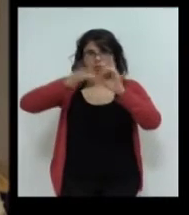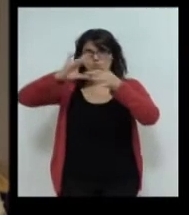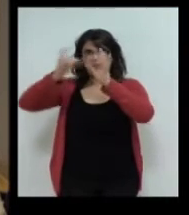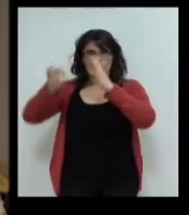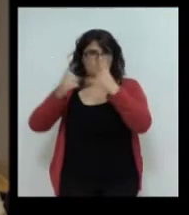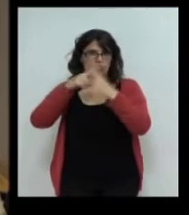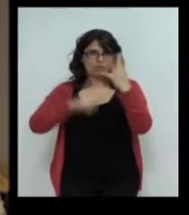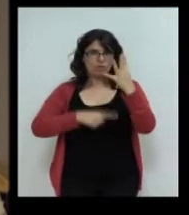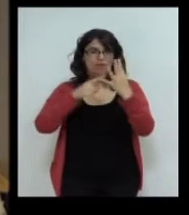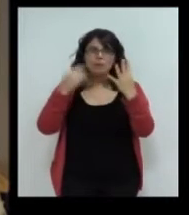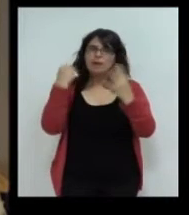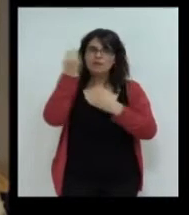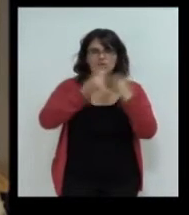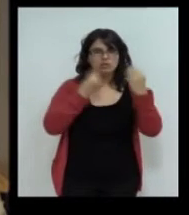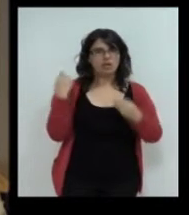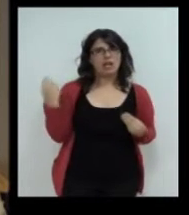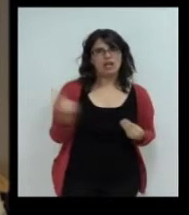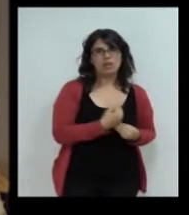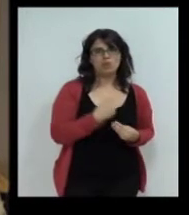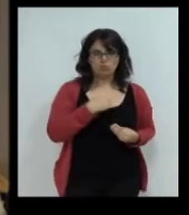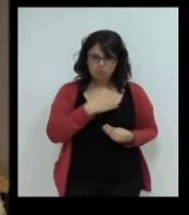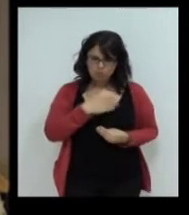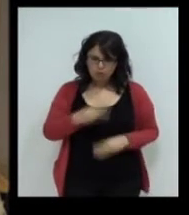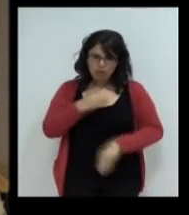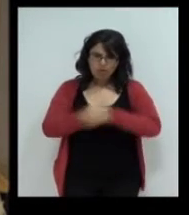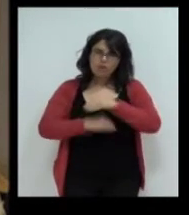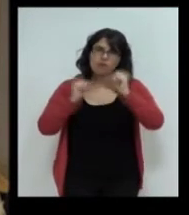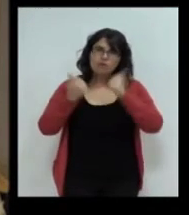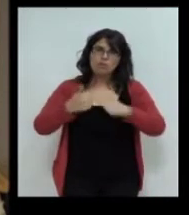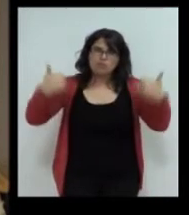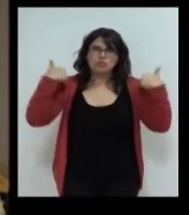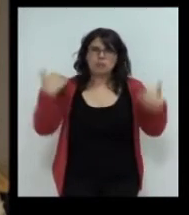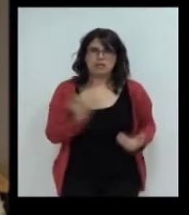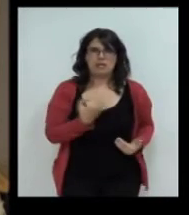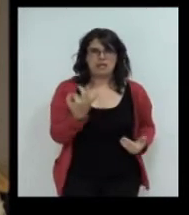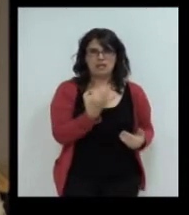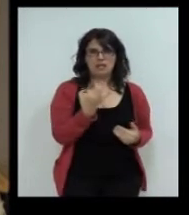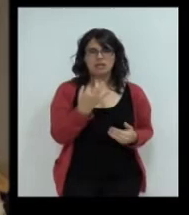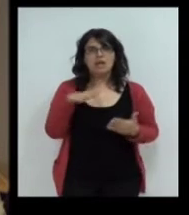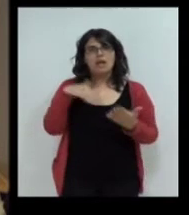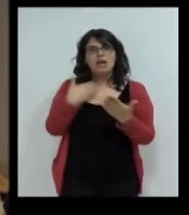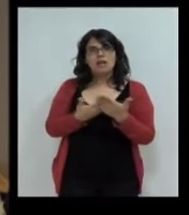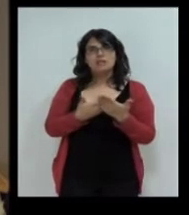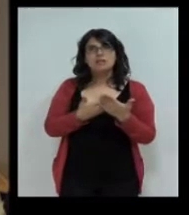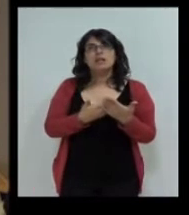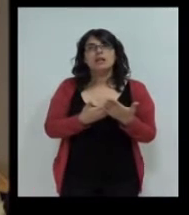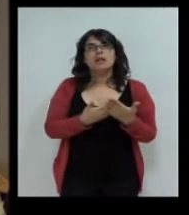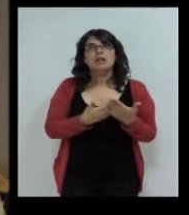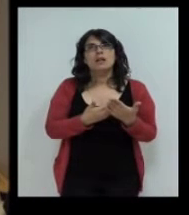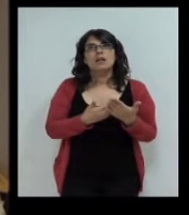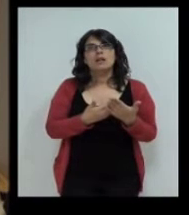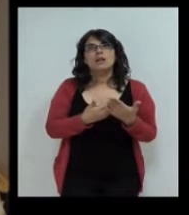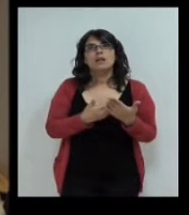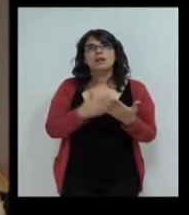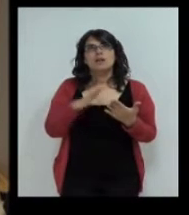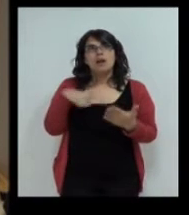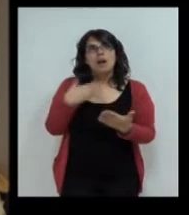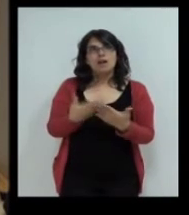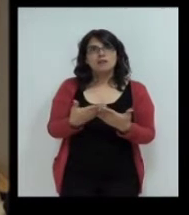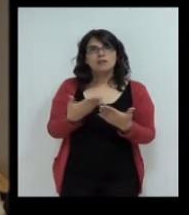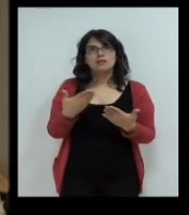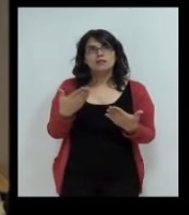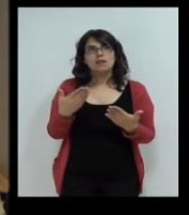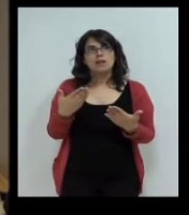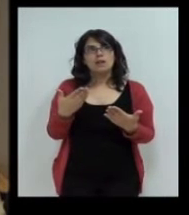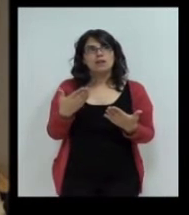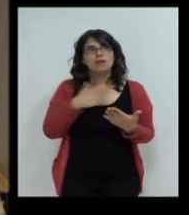reflexionar qué puede hacer de forma responsable o qué puede hacer también de forma en que se tenga un